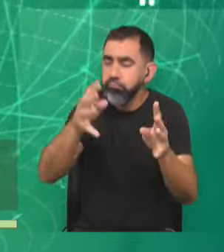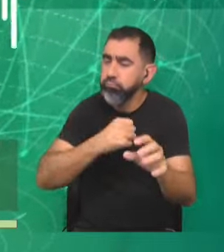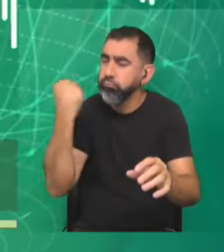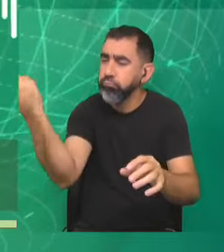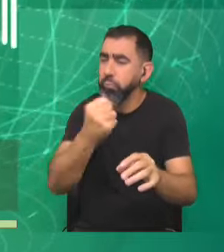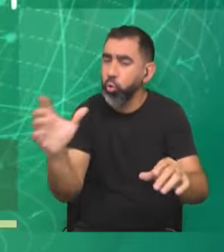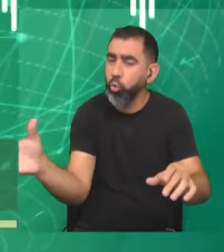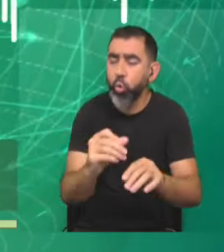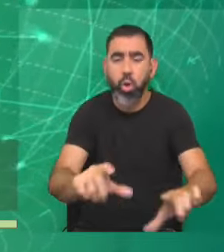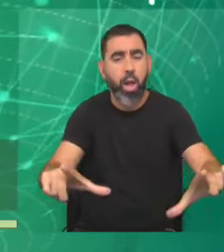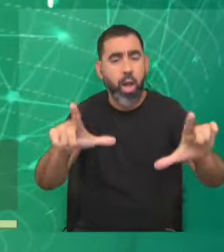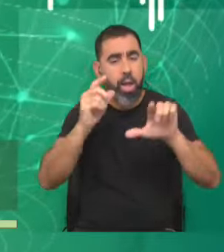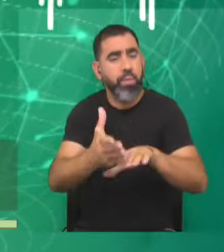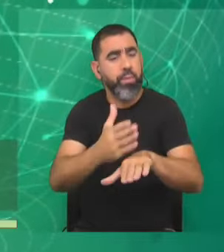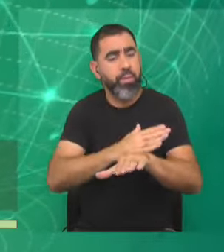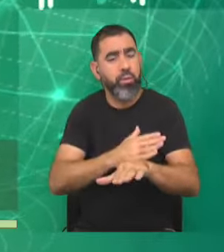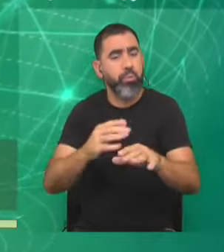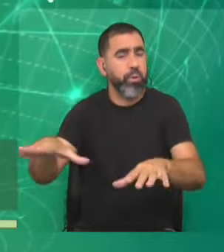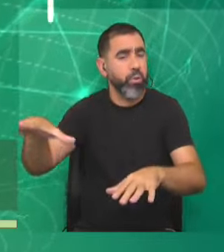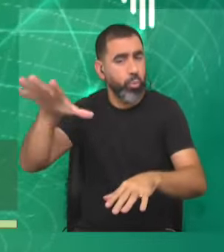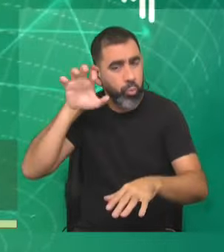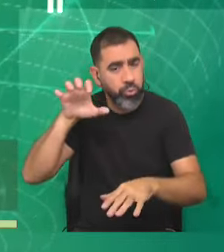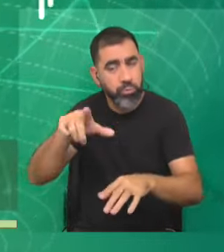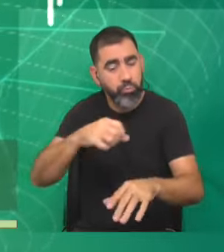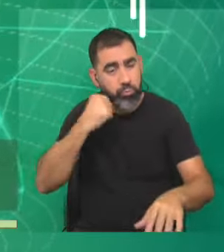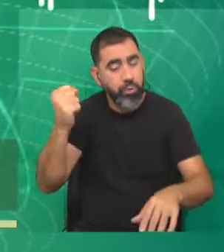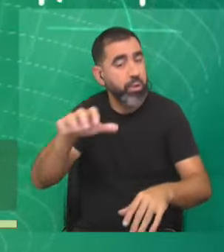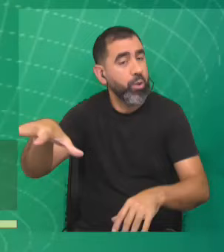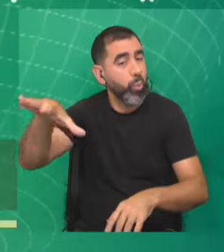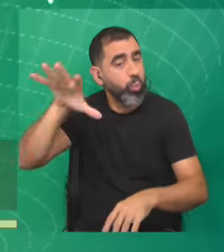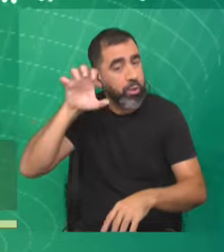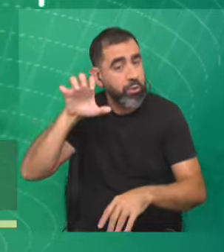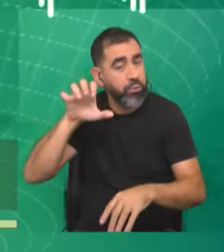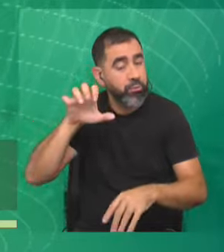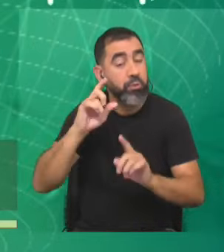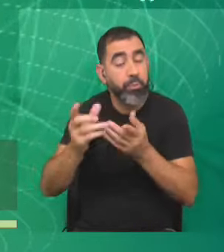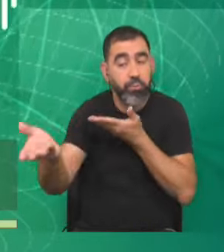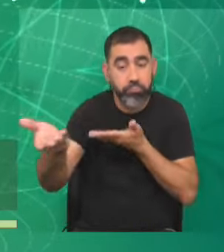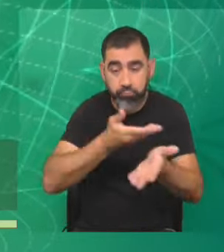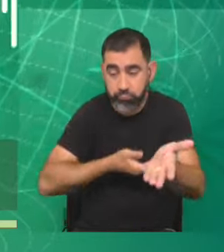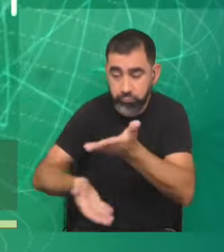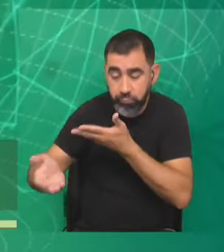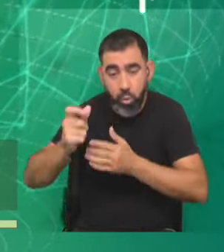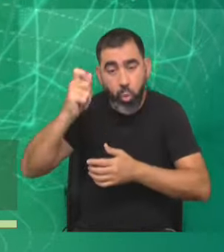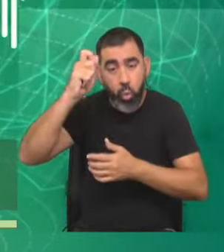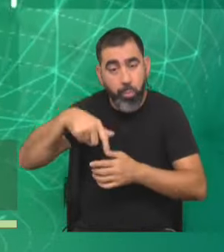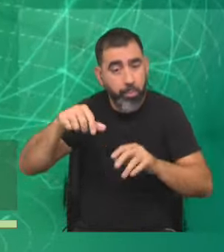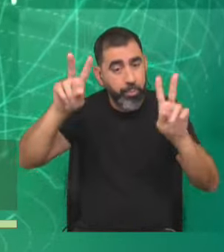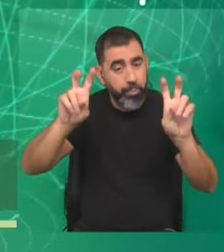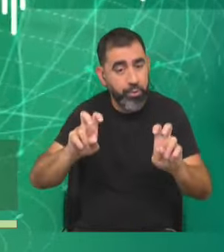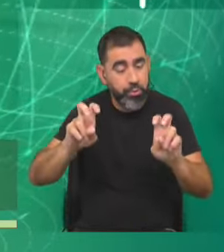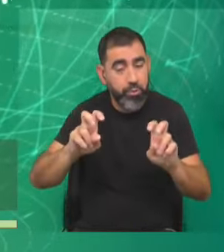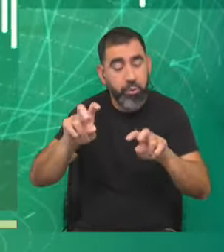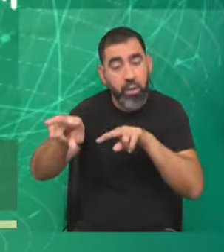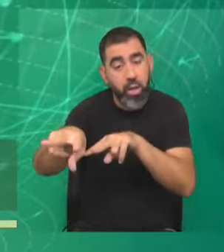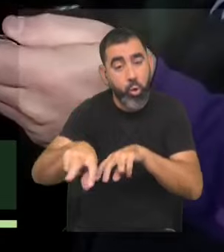con todos los candidatos para poder escuchar en esto es importante escuchar y segundo interactuar dar los puntos de vista sobre sobre el sector